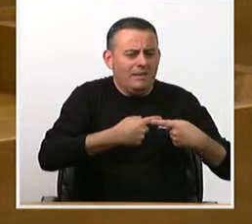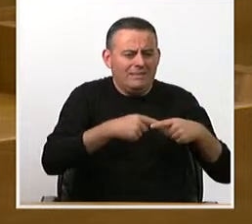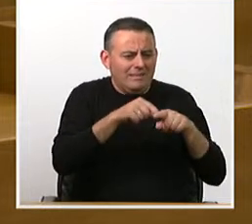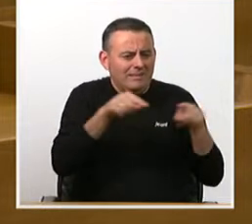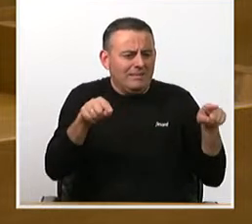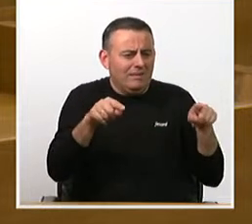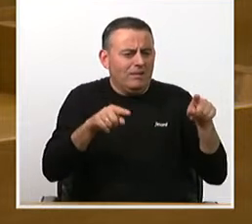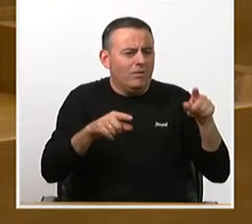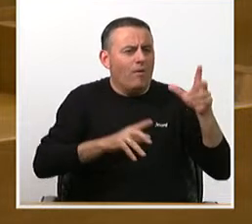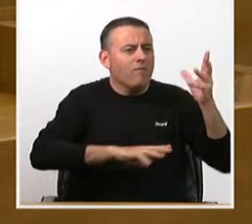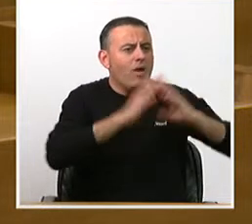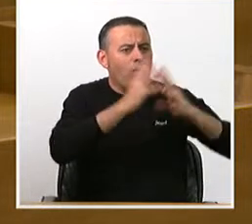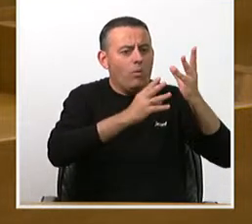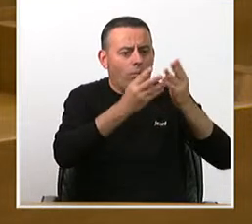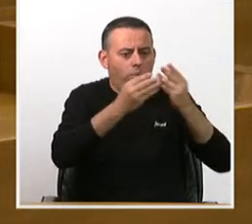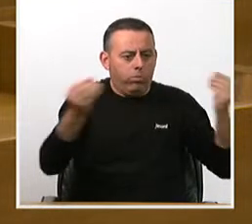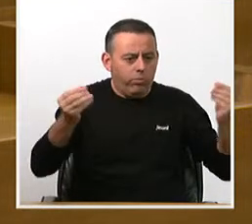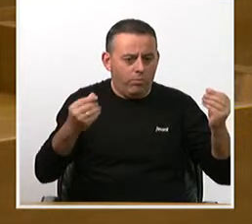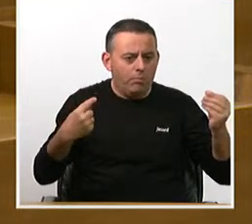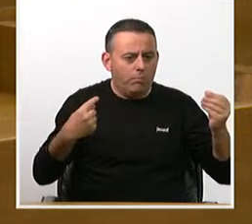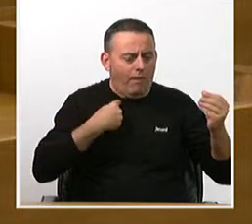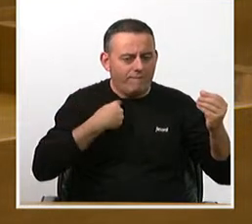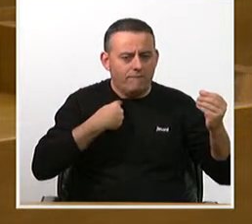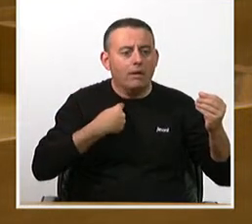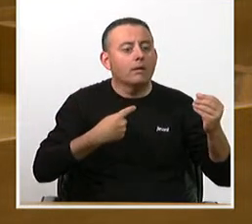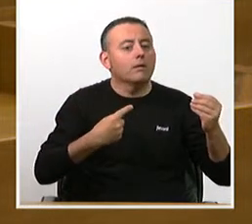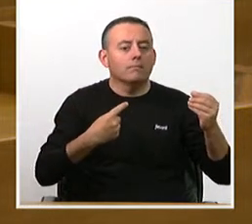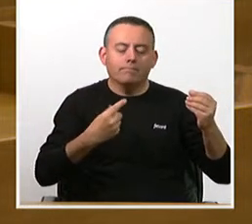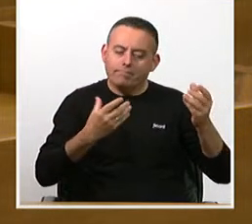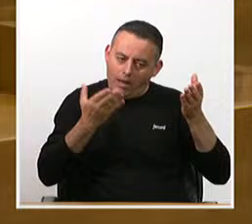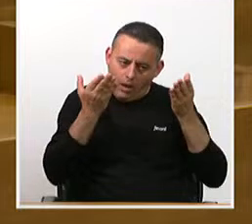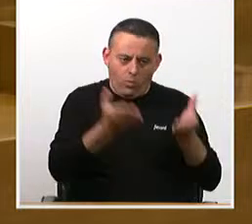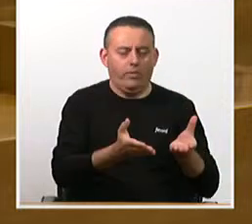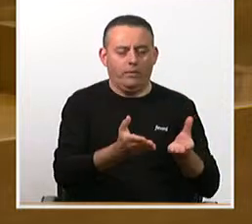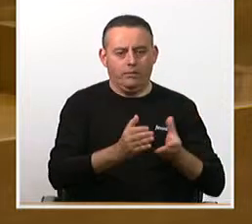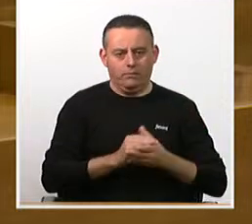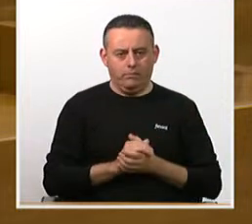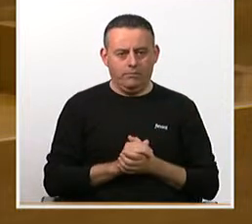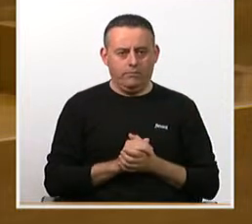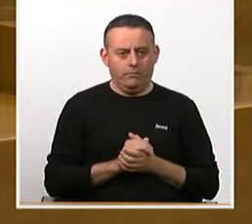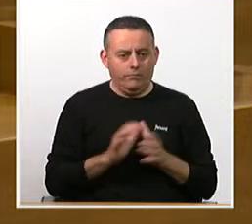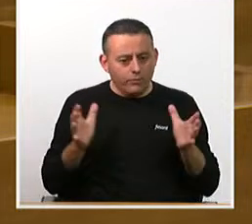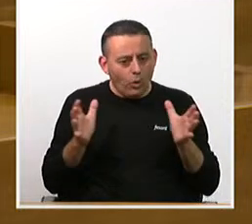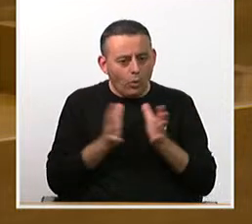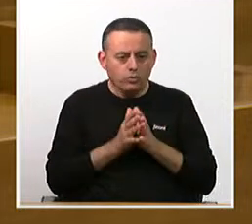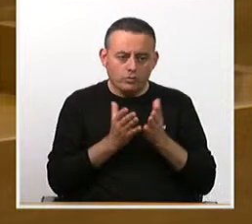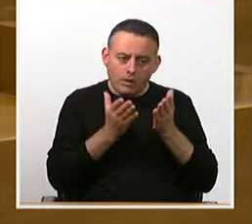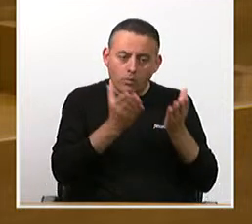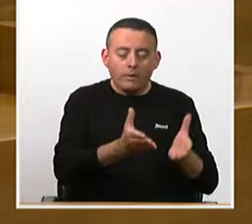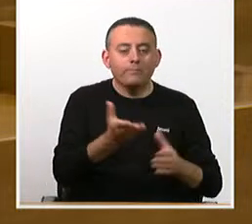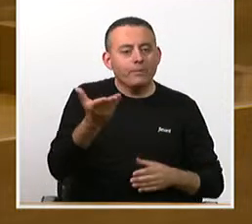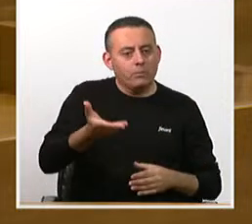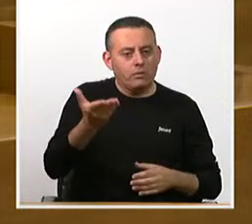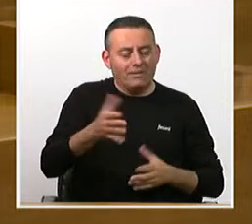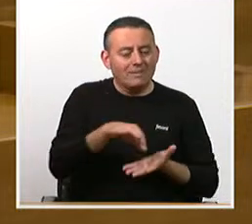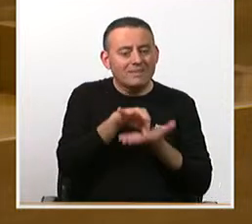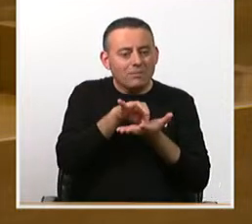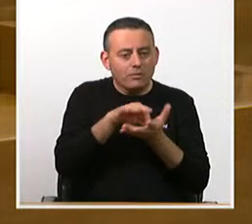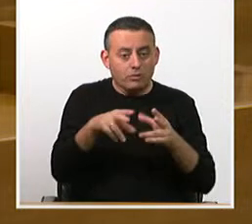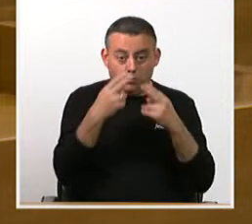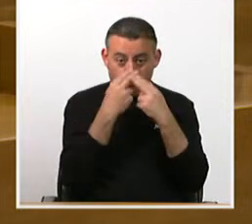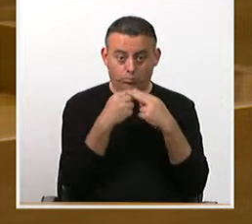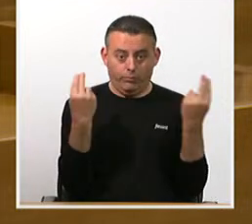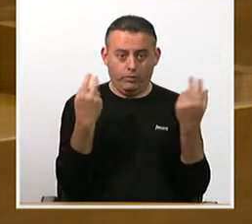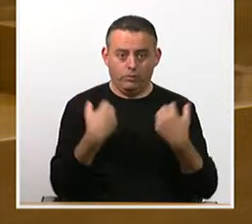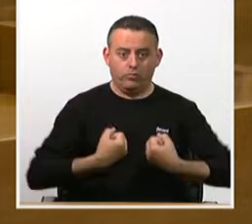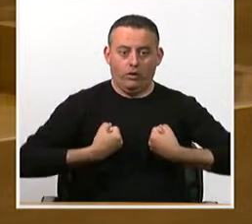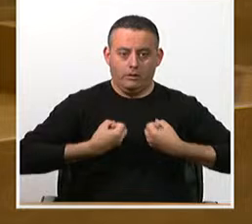en la mañana en momentos como este es cuando se demuestra la importancia de contar con unos servicios públicos fuertes